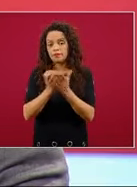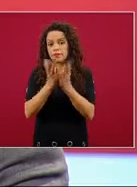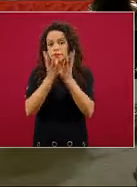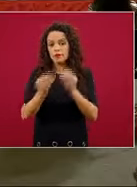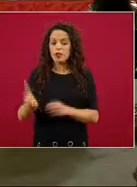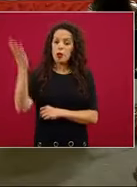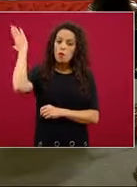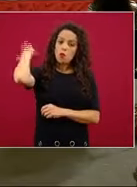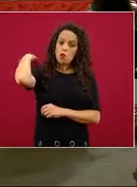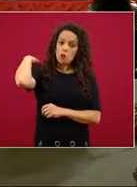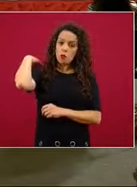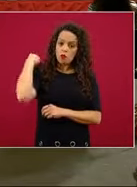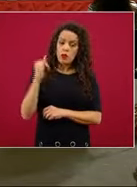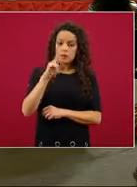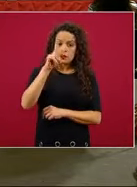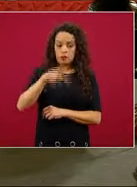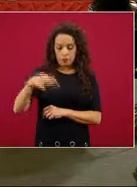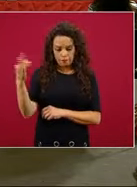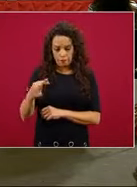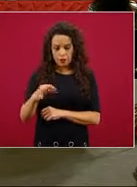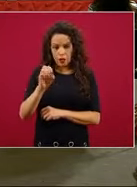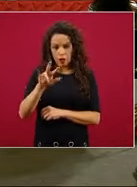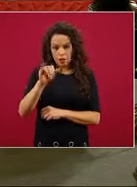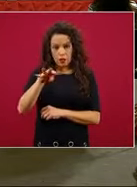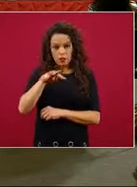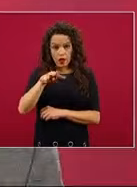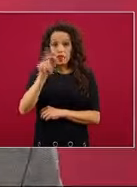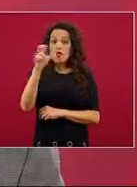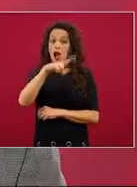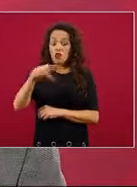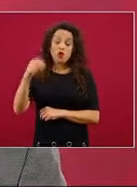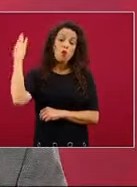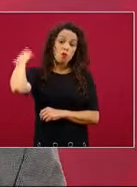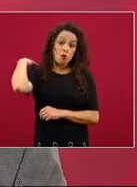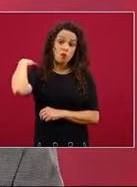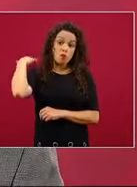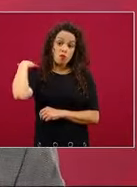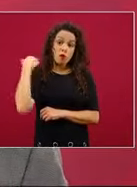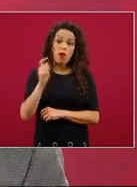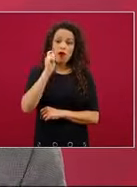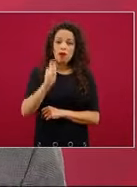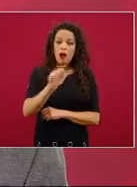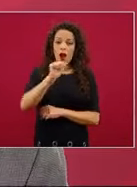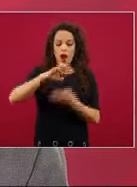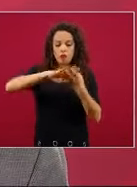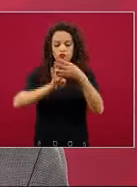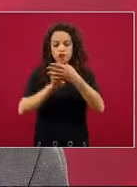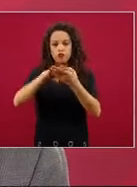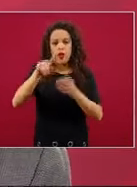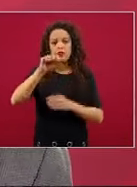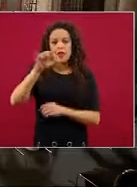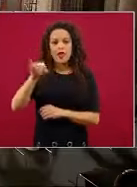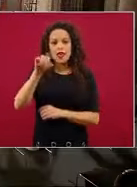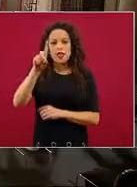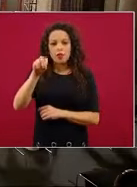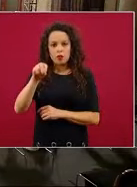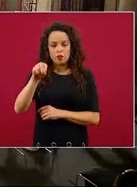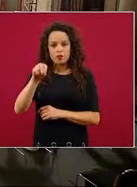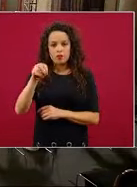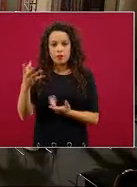la COVID-19 daña los pulmones, daña el tejido pulmonar, y se sufre un proceso